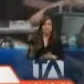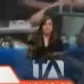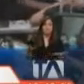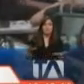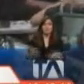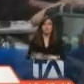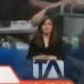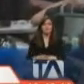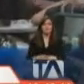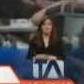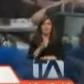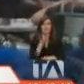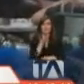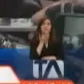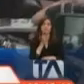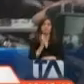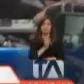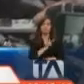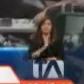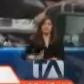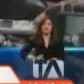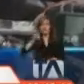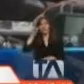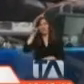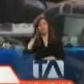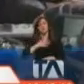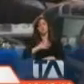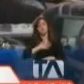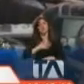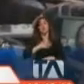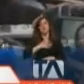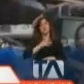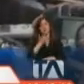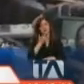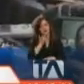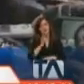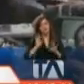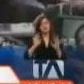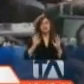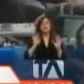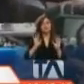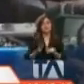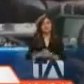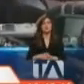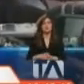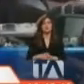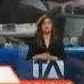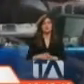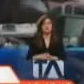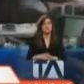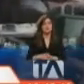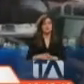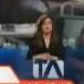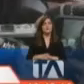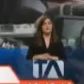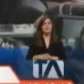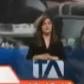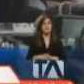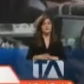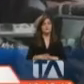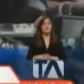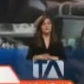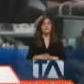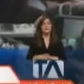interferir y es preferible, personalmente, así lo creo, de que se desate o se llegue a las